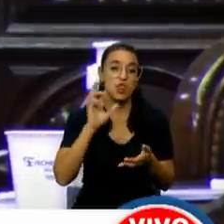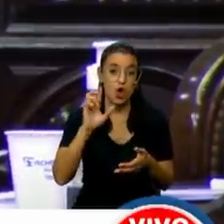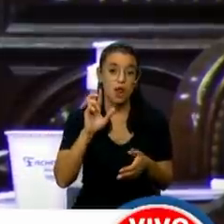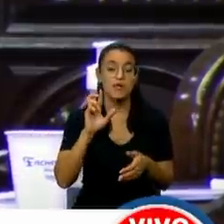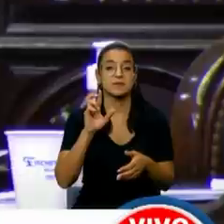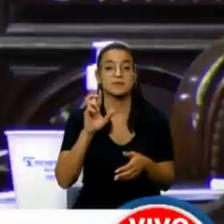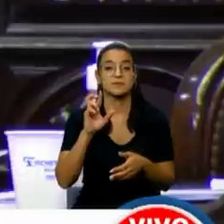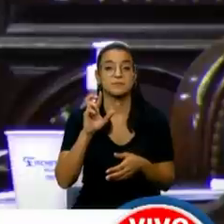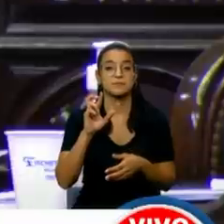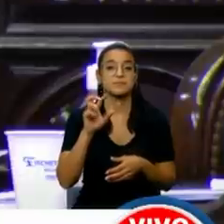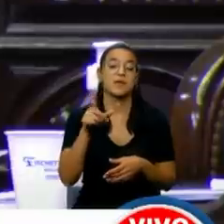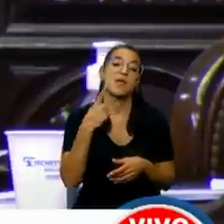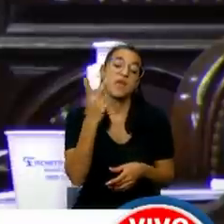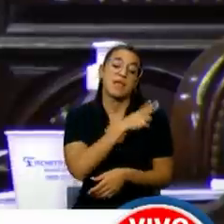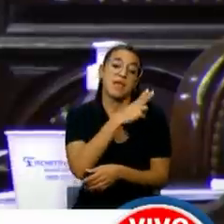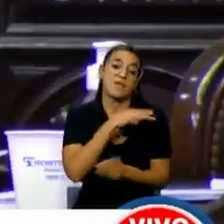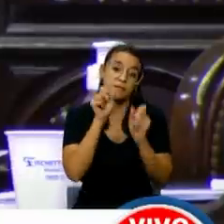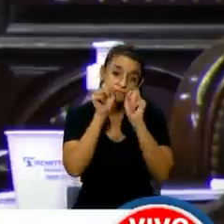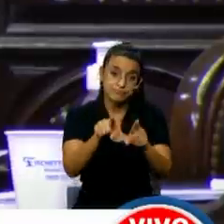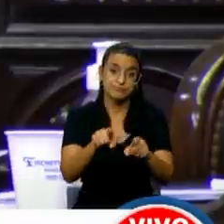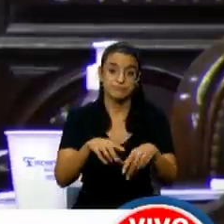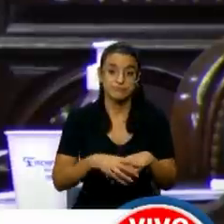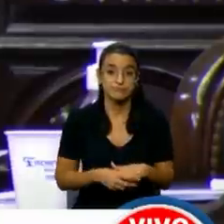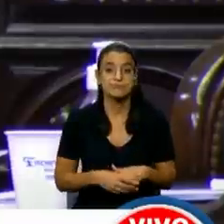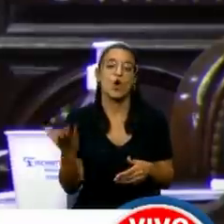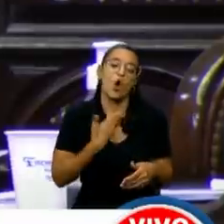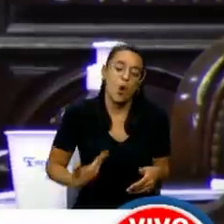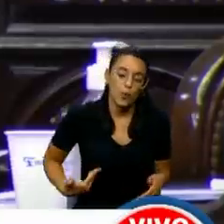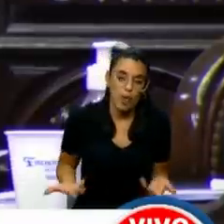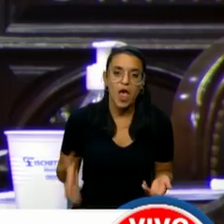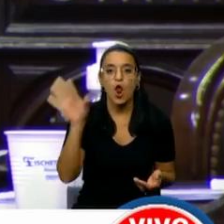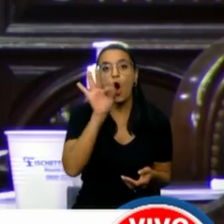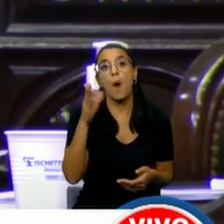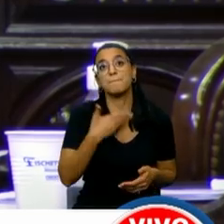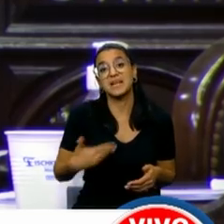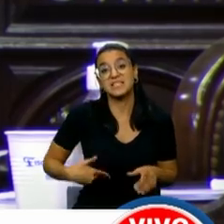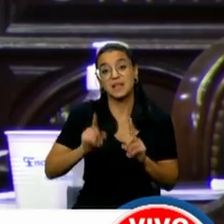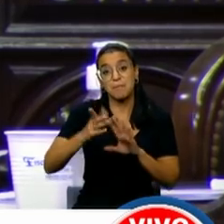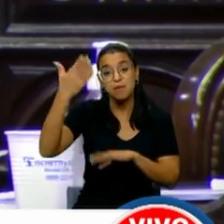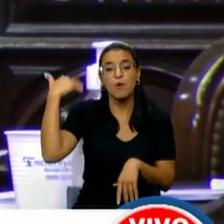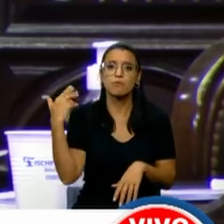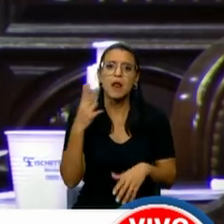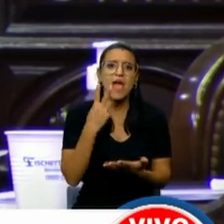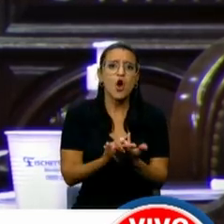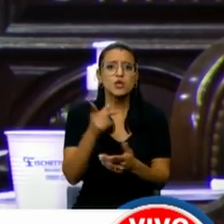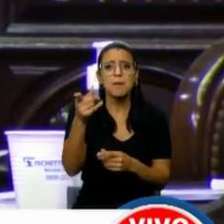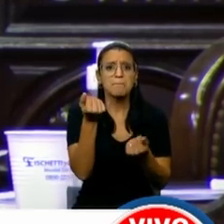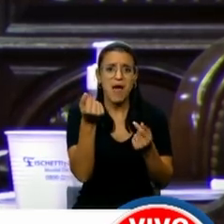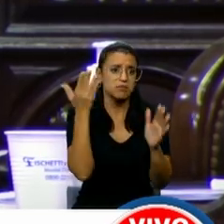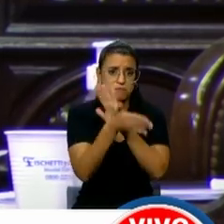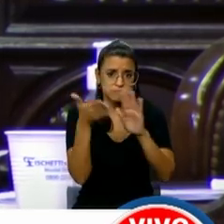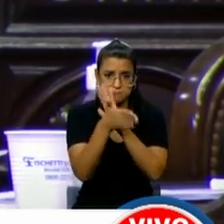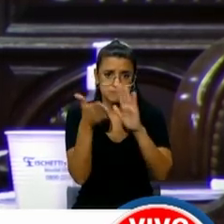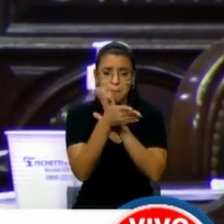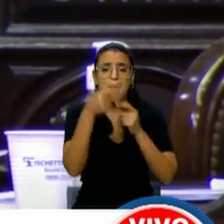su efe el gobierno o su presidente en aquel momento reconociendo que esa plata se había ido